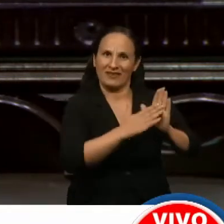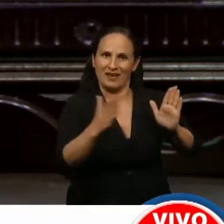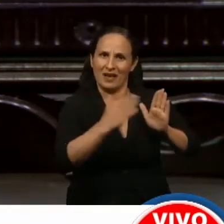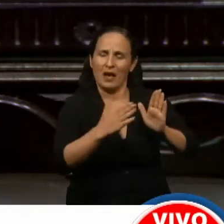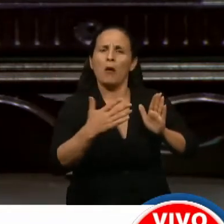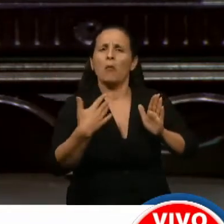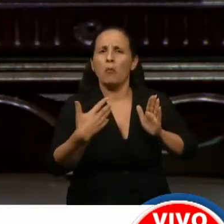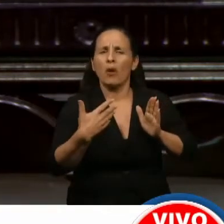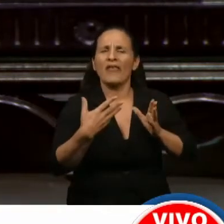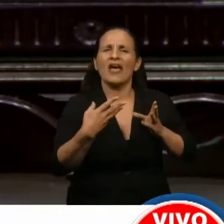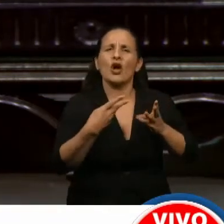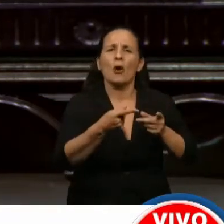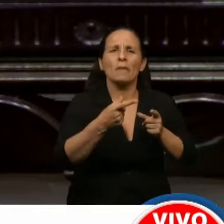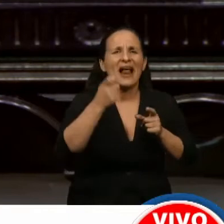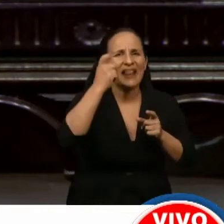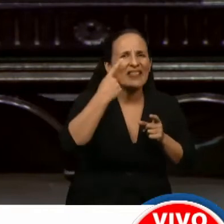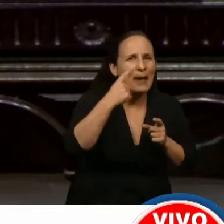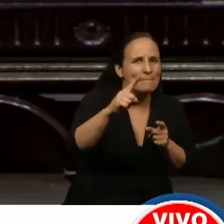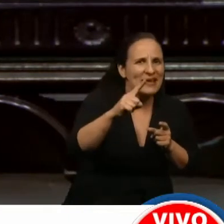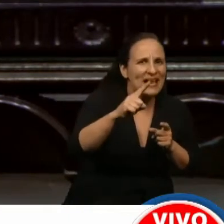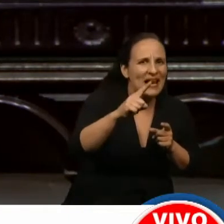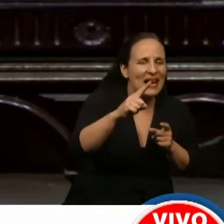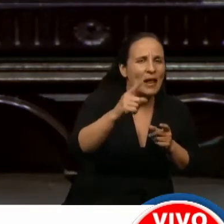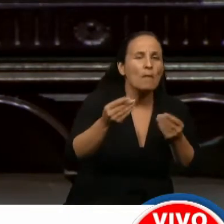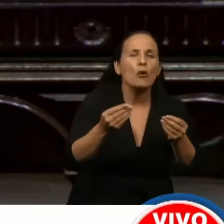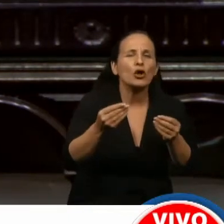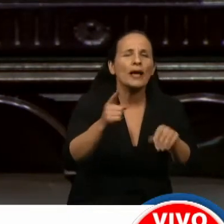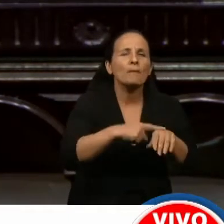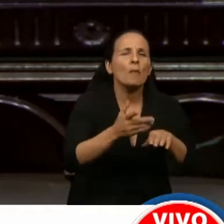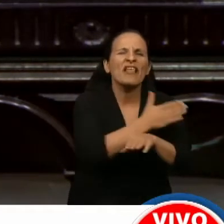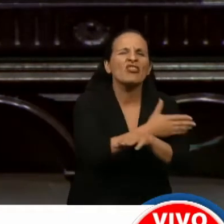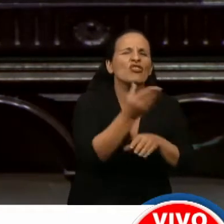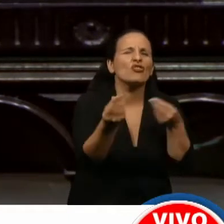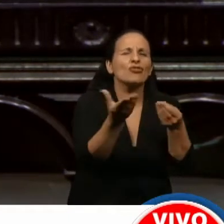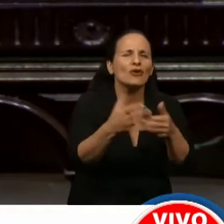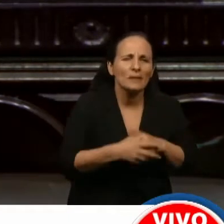argentinos pudieran comprar 10.000, porque ¿sabe qué pasaba?